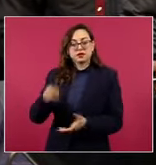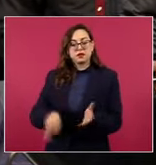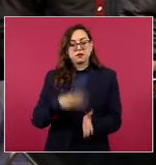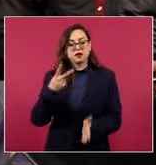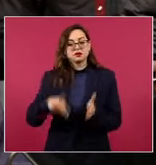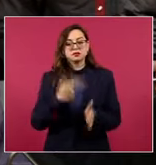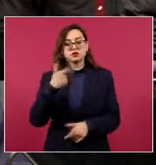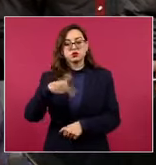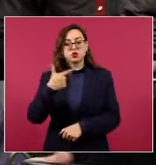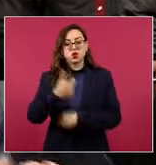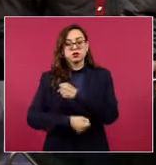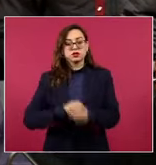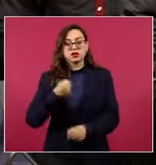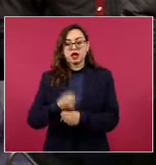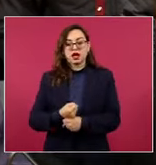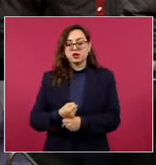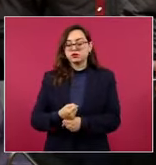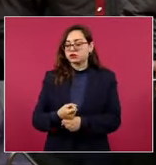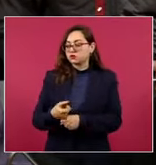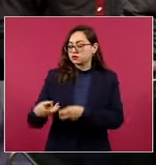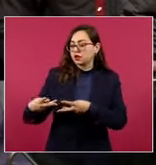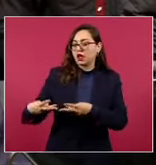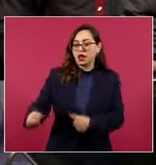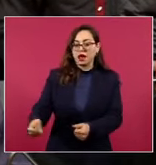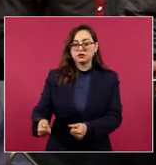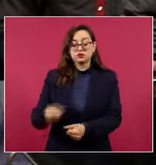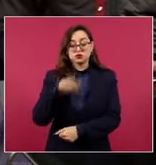estuvo pensionado para esta fundación, o